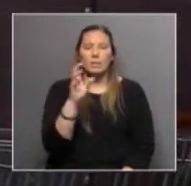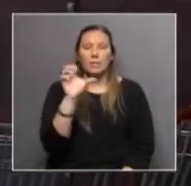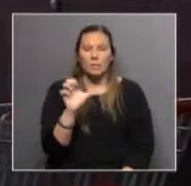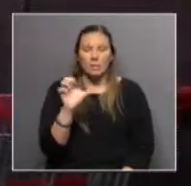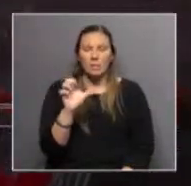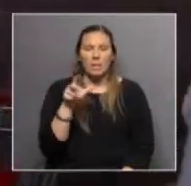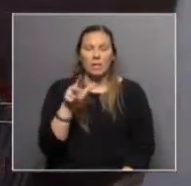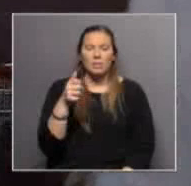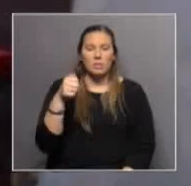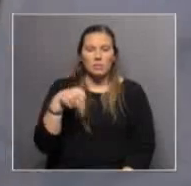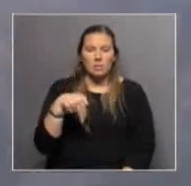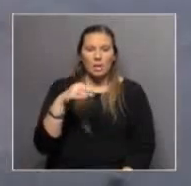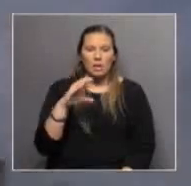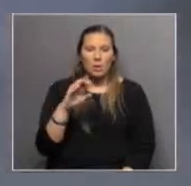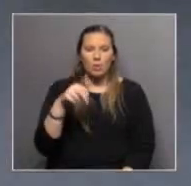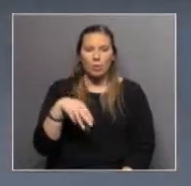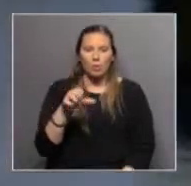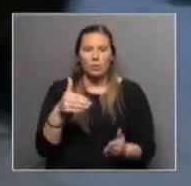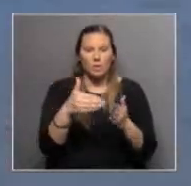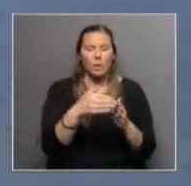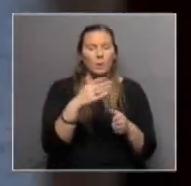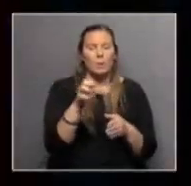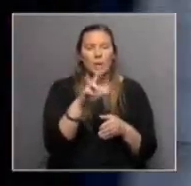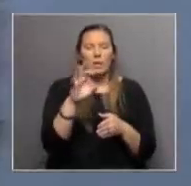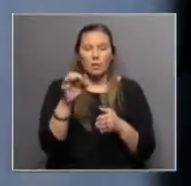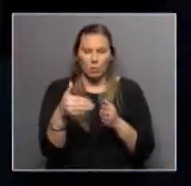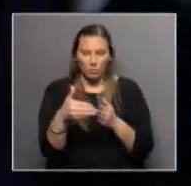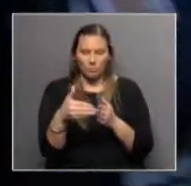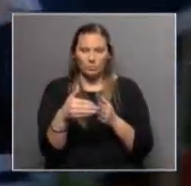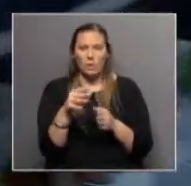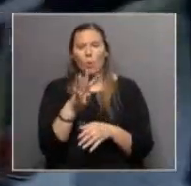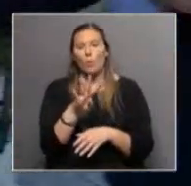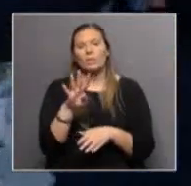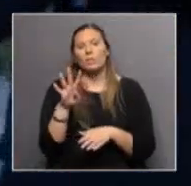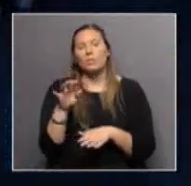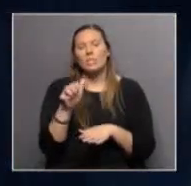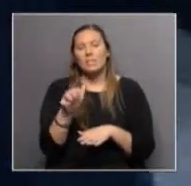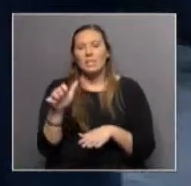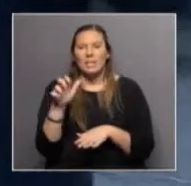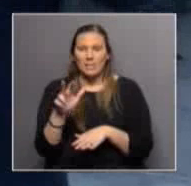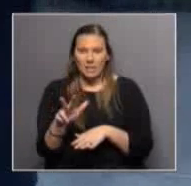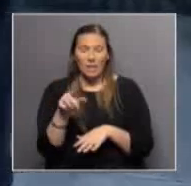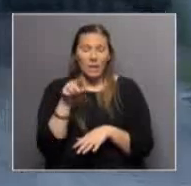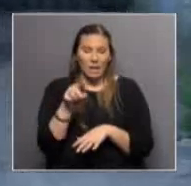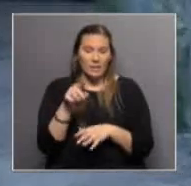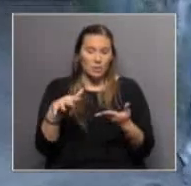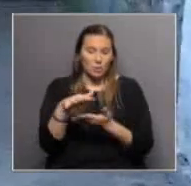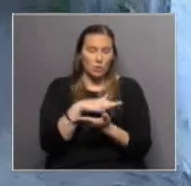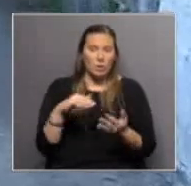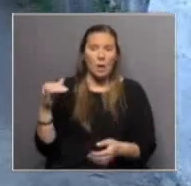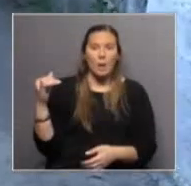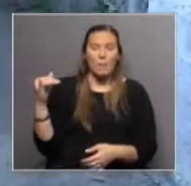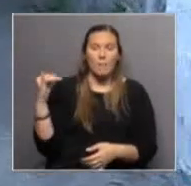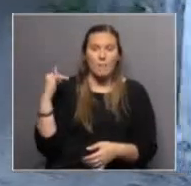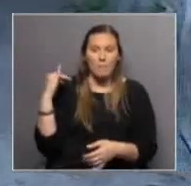La calle Enrique Chancone entre Berro y Veracierto, Enrique Chancone 4663, en la zona de Malvin Norte. Ahí estamos en ese